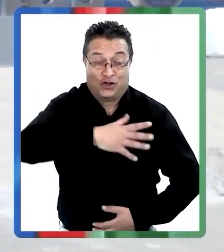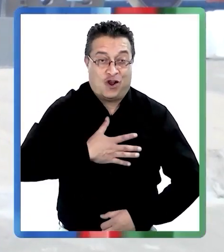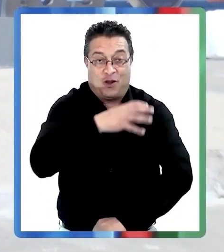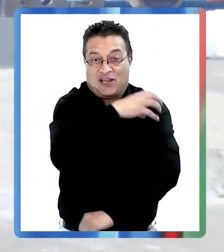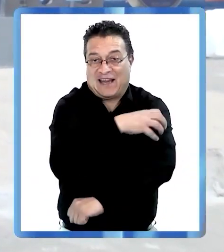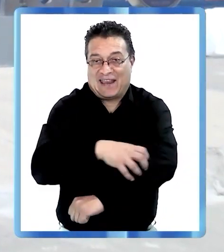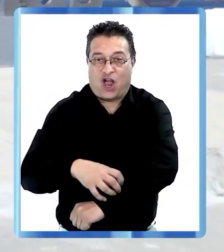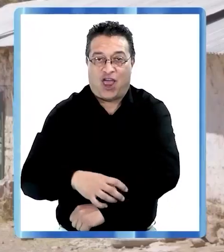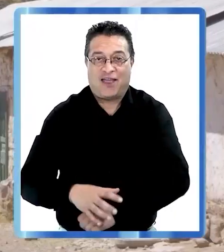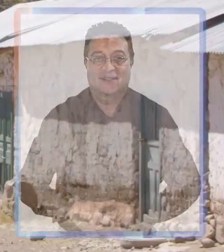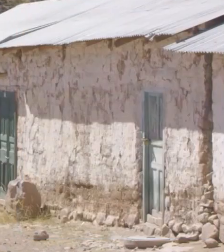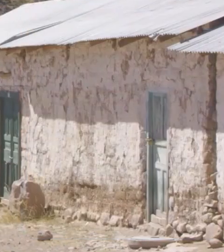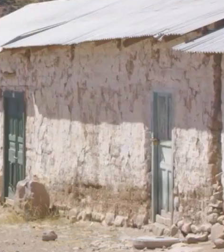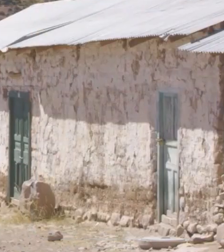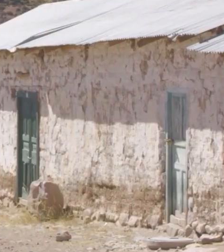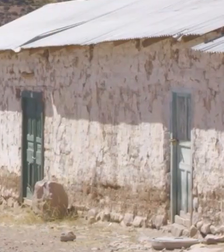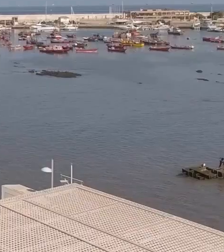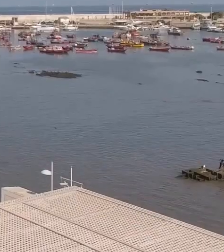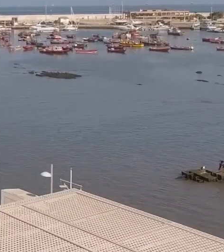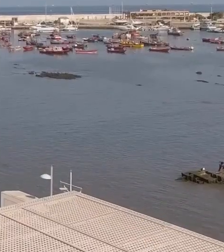Somos las regiones.